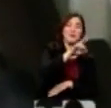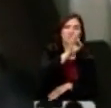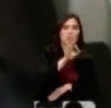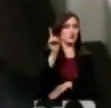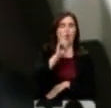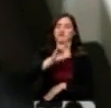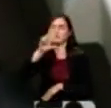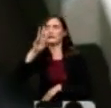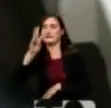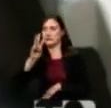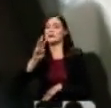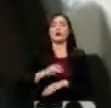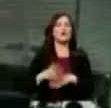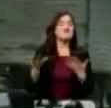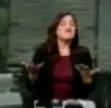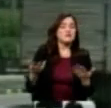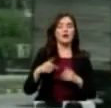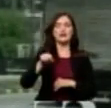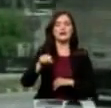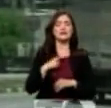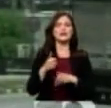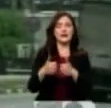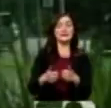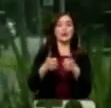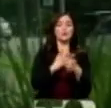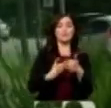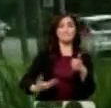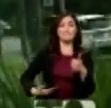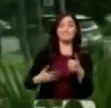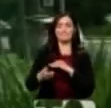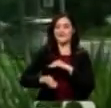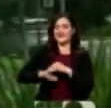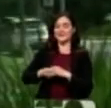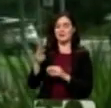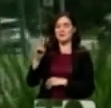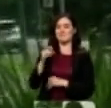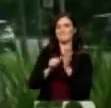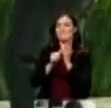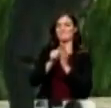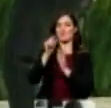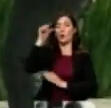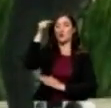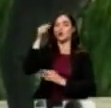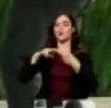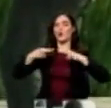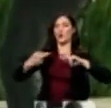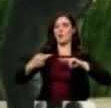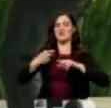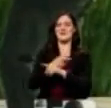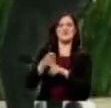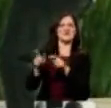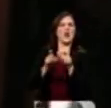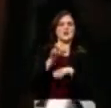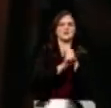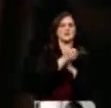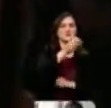país se dice que parte del monto habría sido recibido por candidatos presidenciales viceministros gobernadores regionales e intermediarios entre